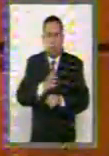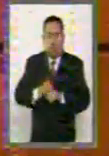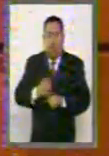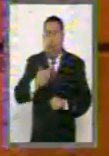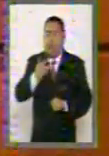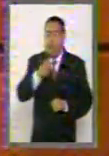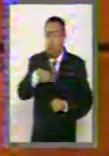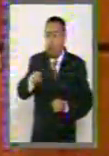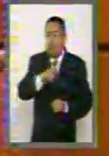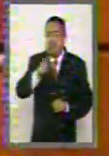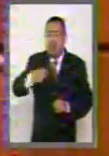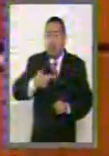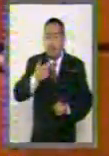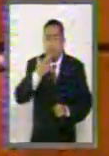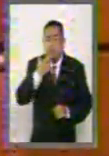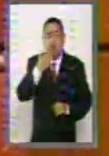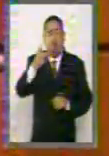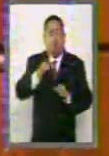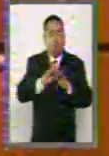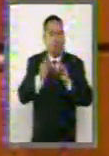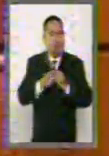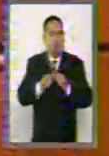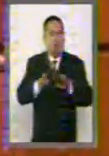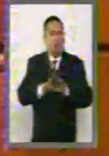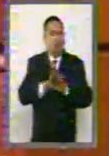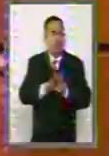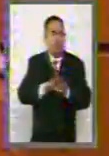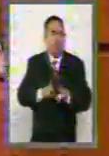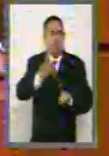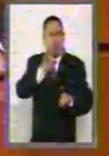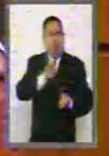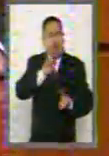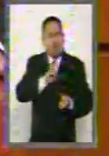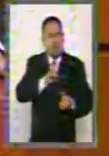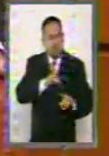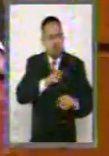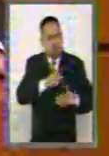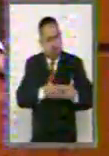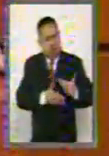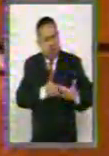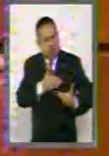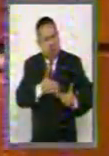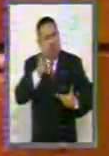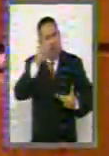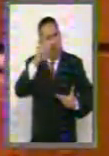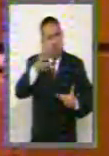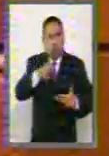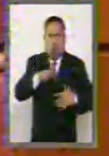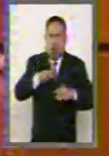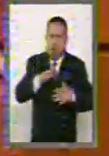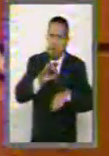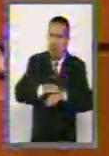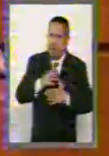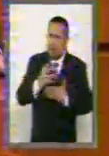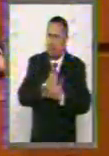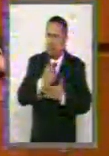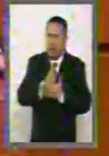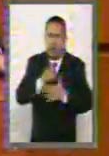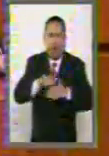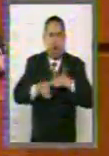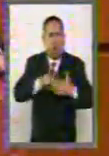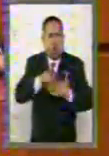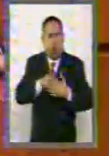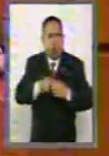mejor forma de cómo las mujeres van a seguir ocupando espacios de poder que durante muchos